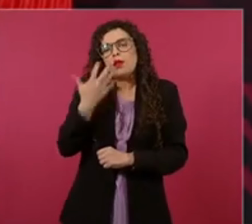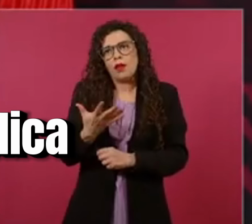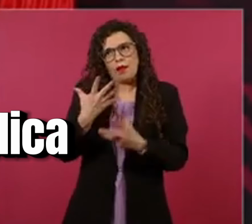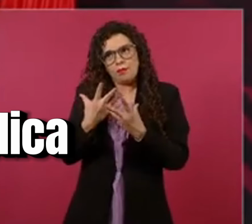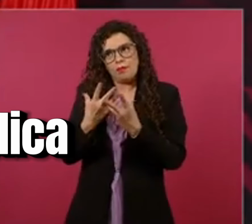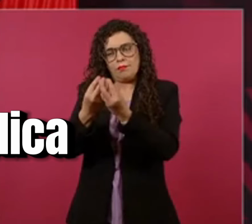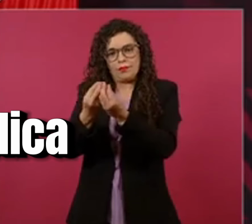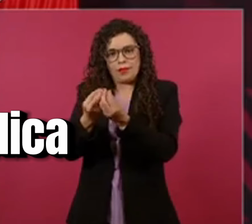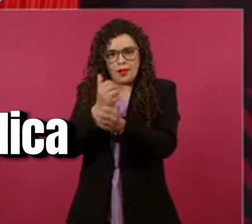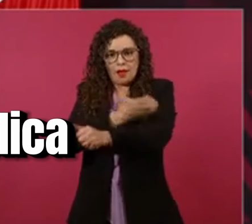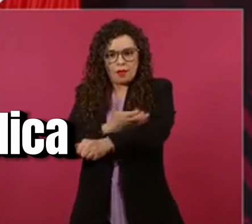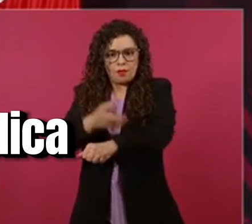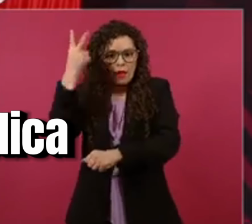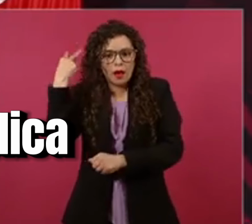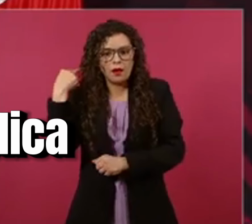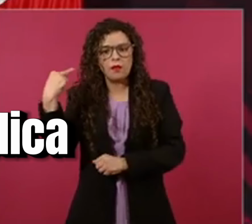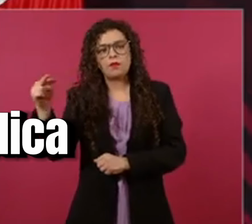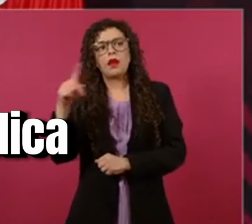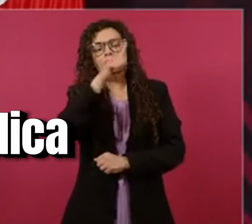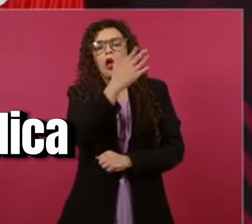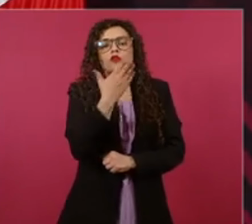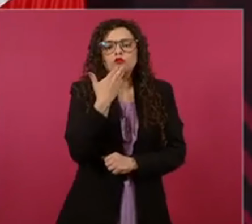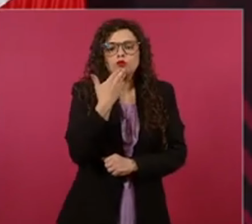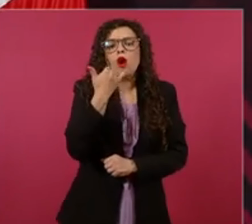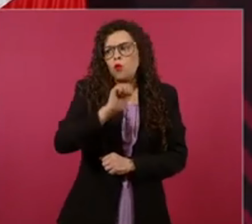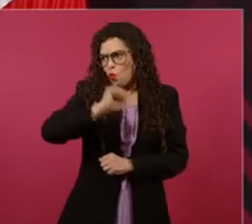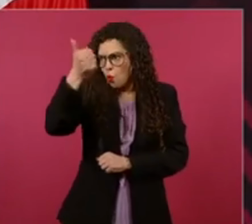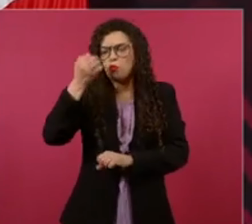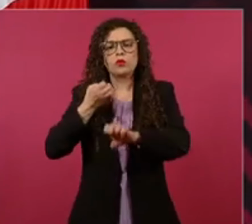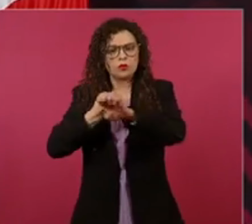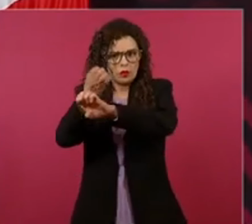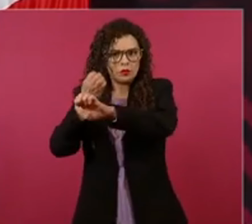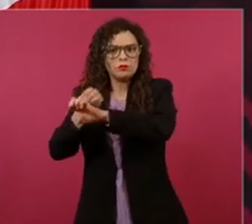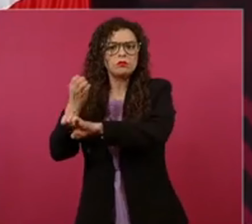Sonora y a otros estados de la República.